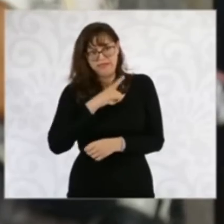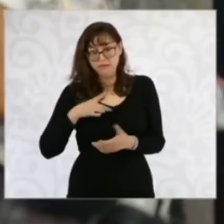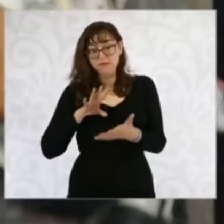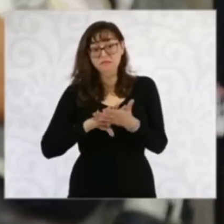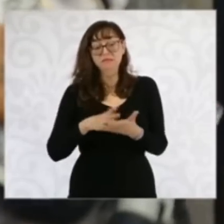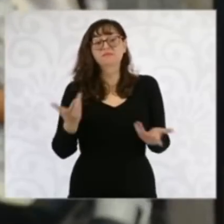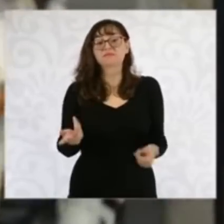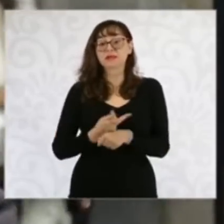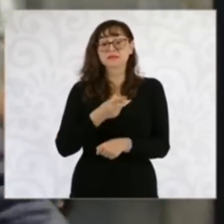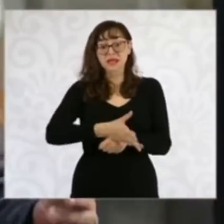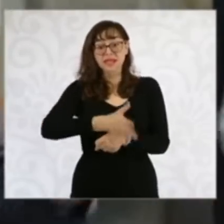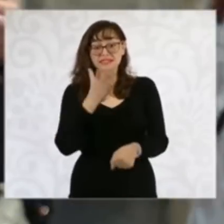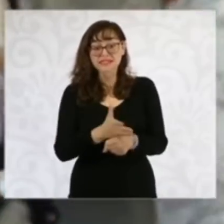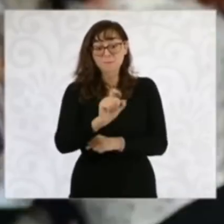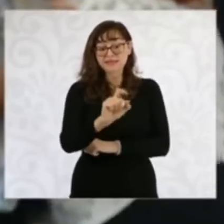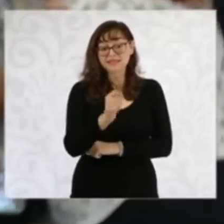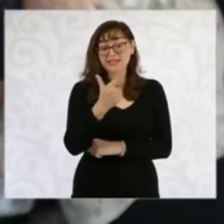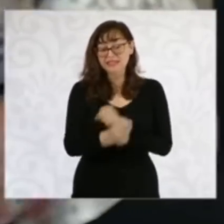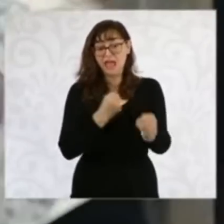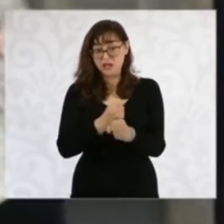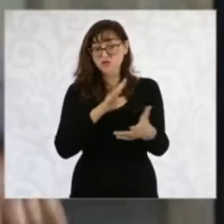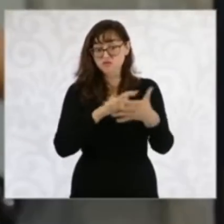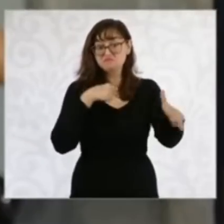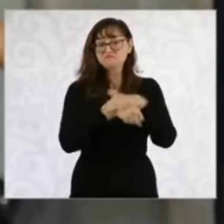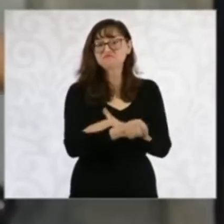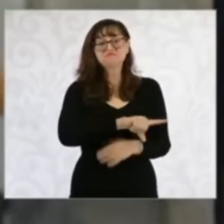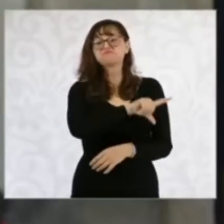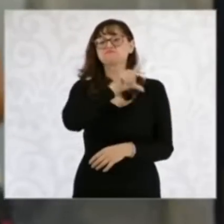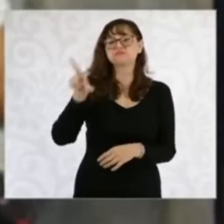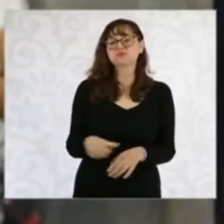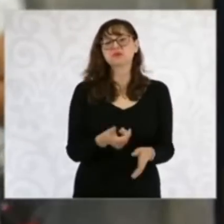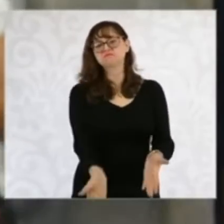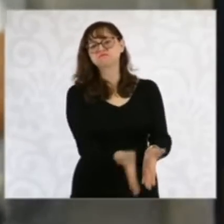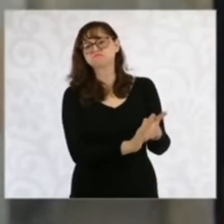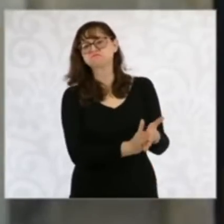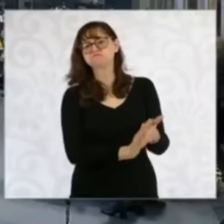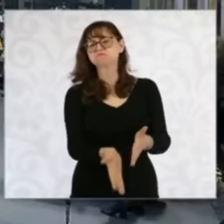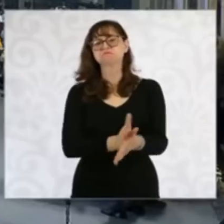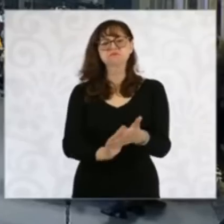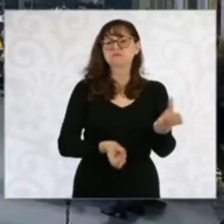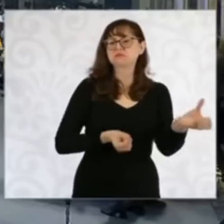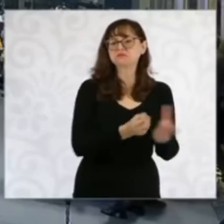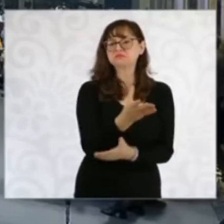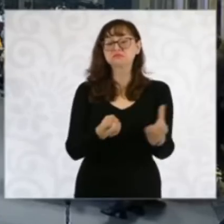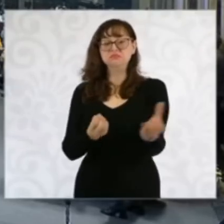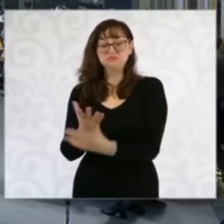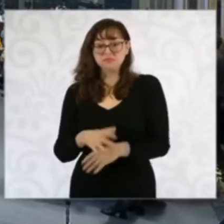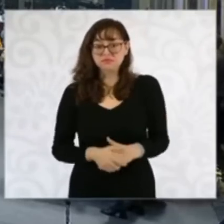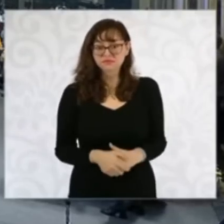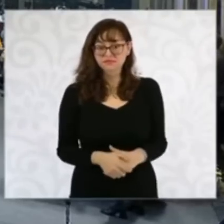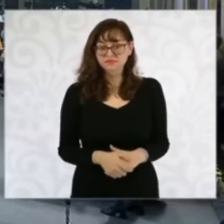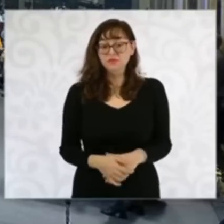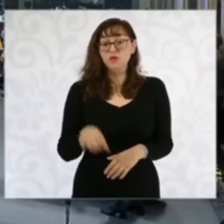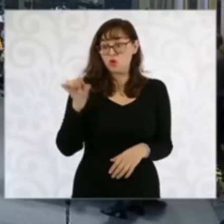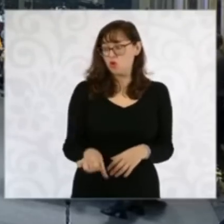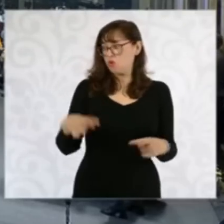a 27 años de prisión y 2 años después cambiaron a todo el grupo de magistrados y fueron absueltos. Entonces, hoy, por